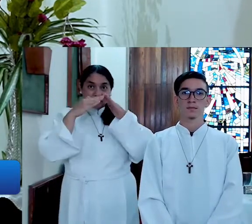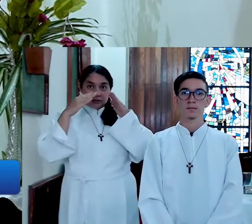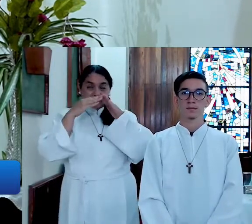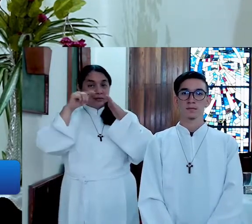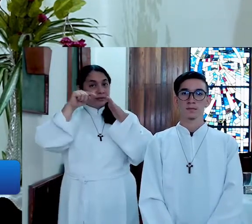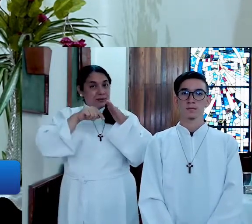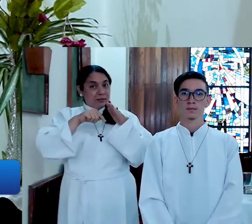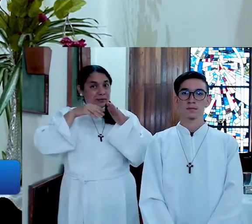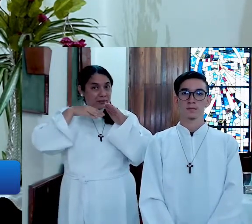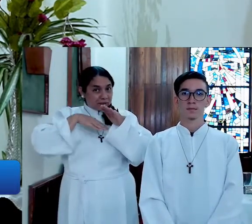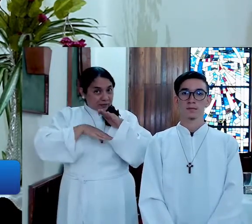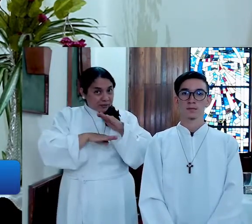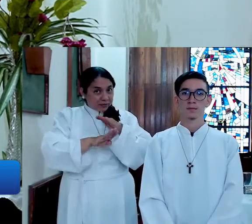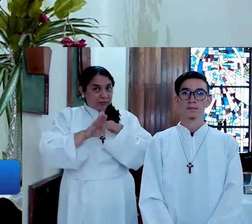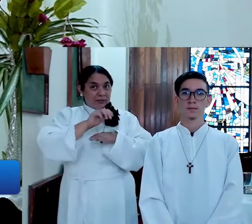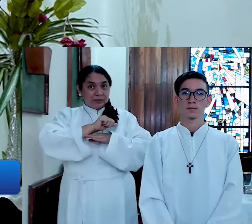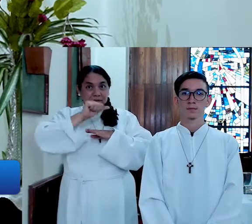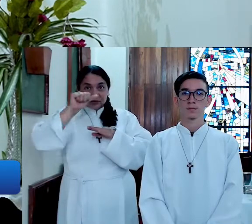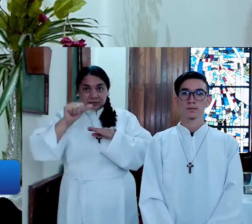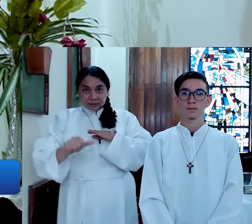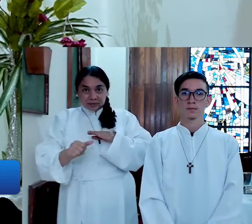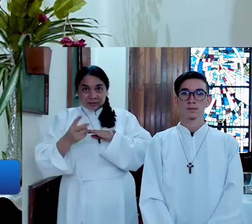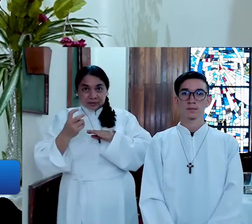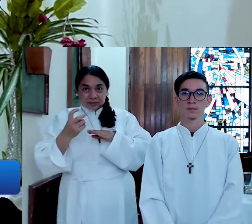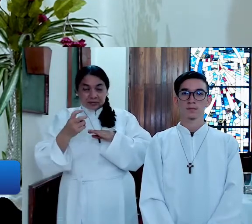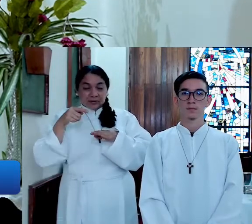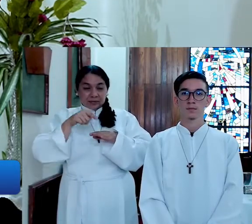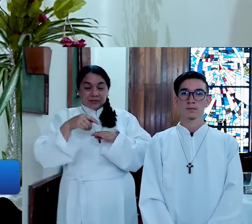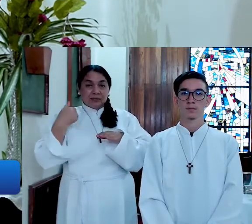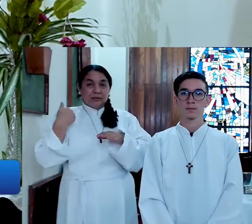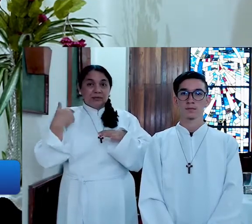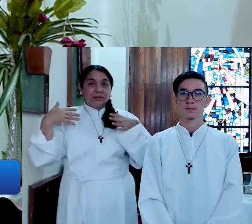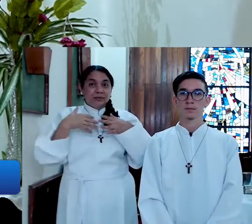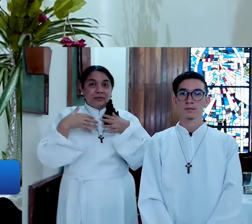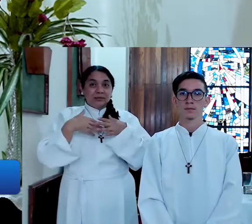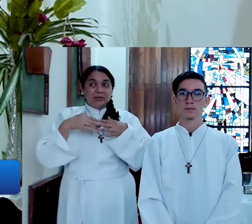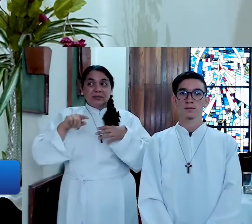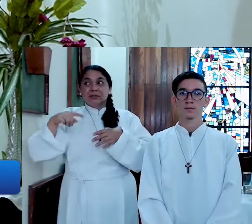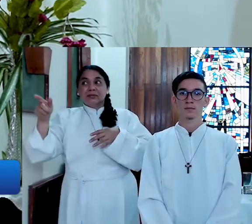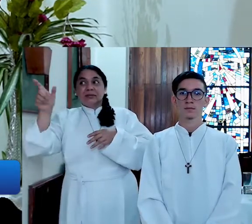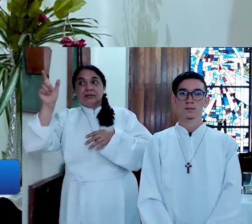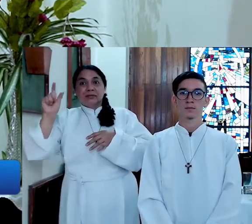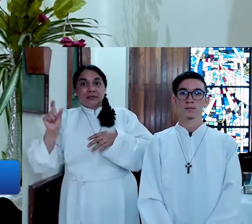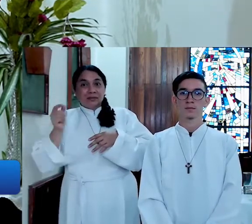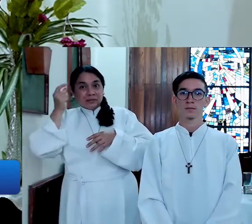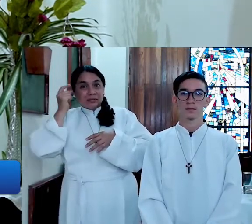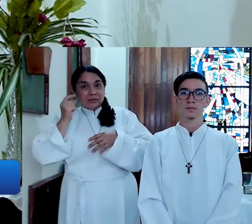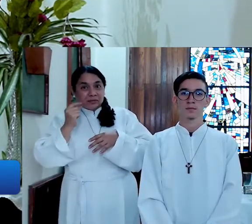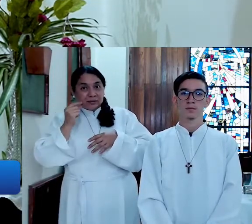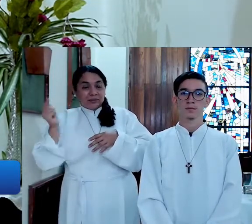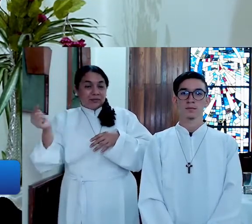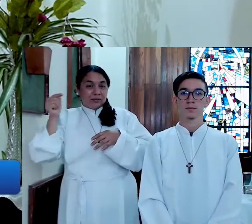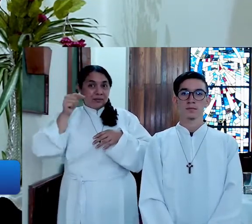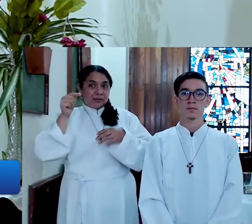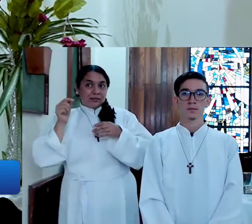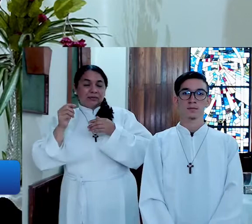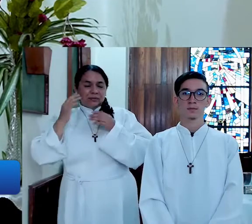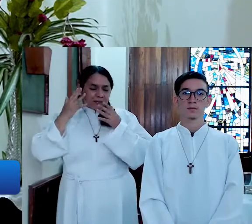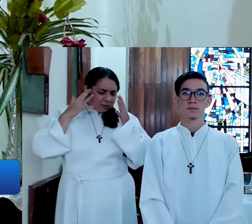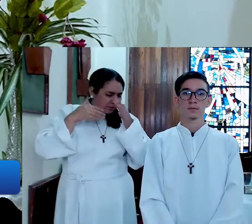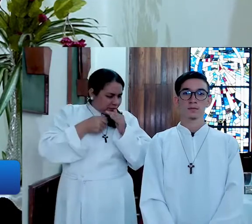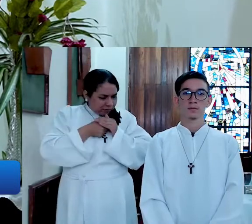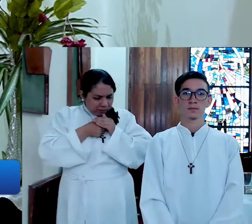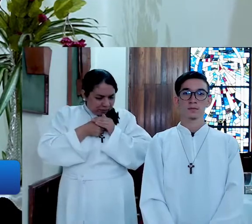los discípulos, por miedo a los judíos, se presentó Jesús en medio de ellos y les